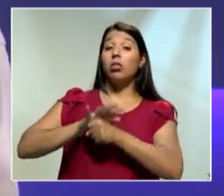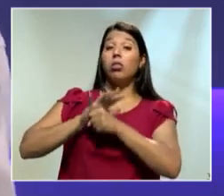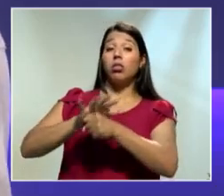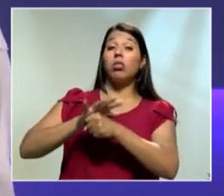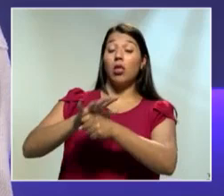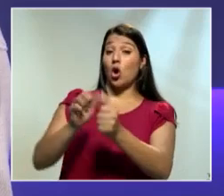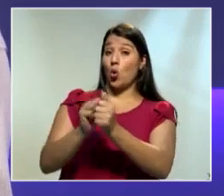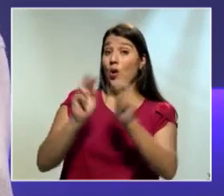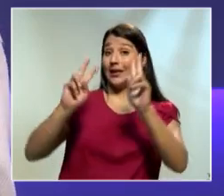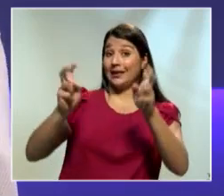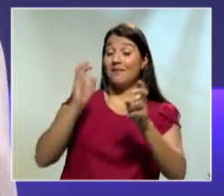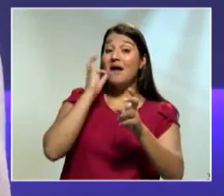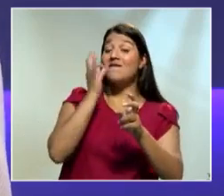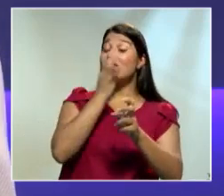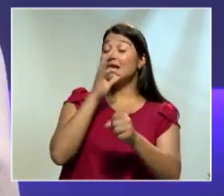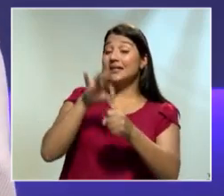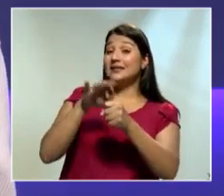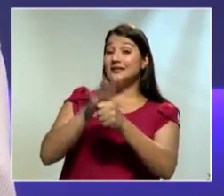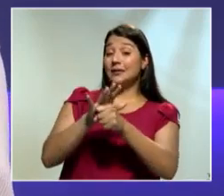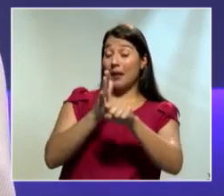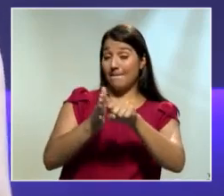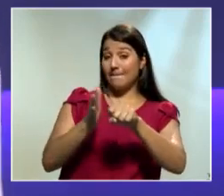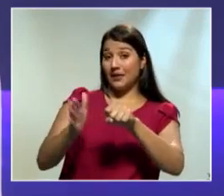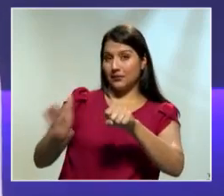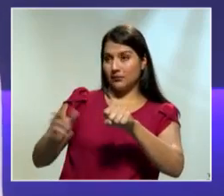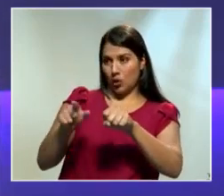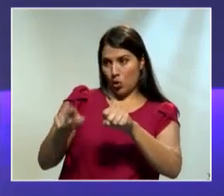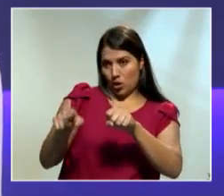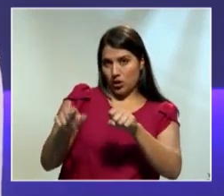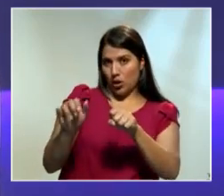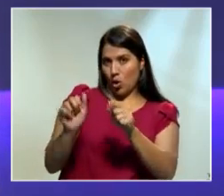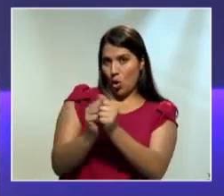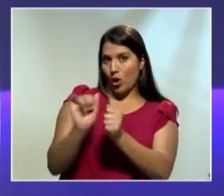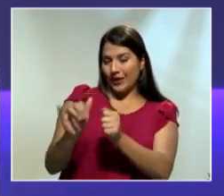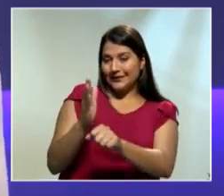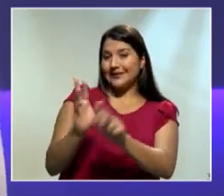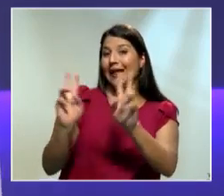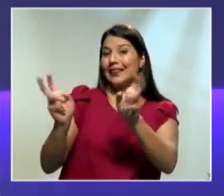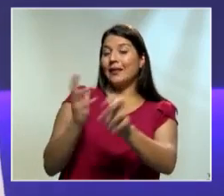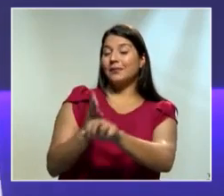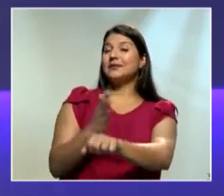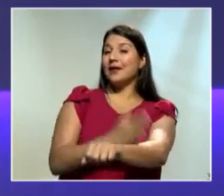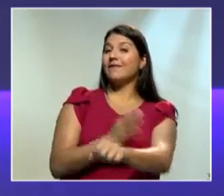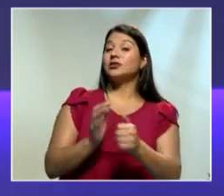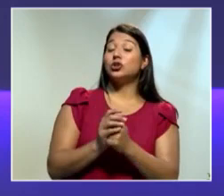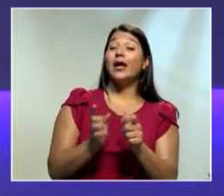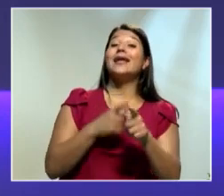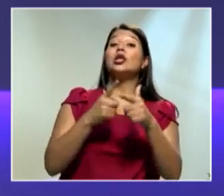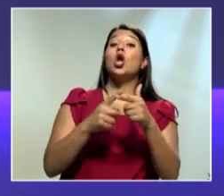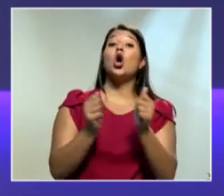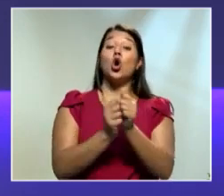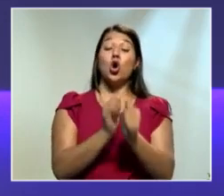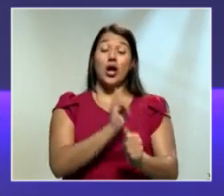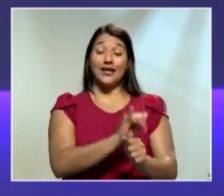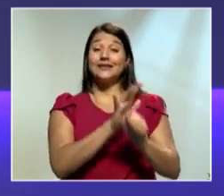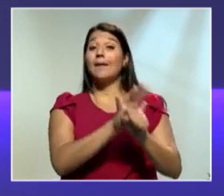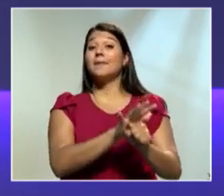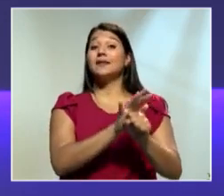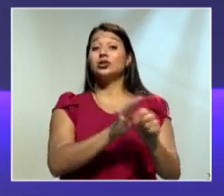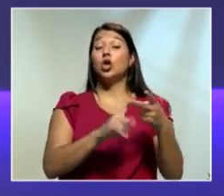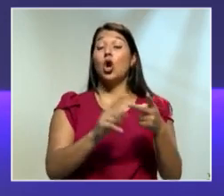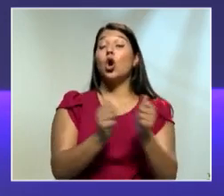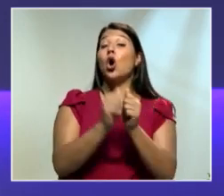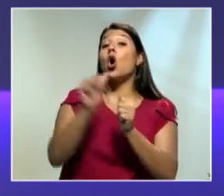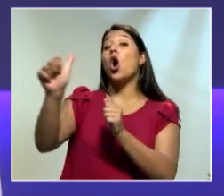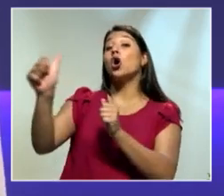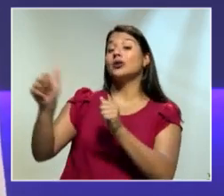y que ya se dio un gran paso y que se espera entonces que sumando esta presión y sumando a distintas voces que se van